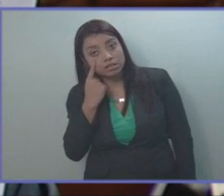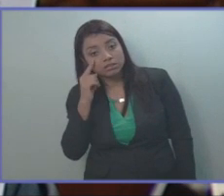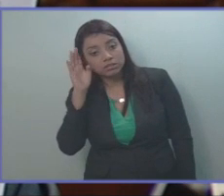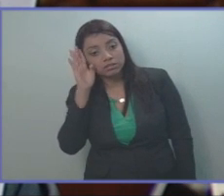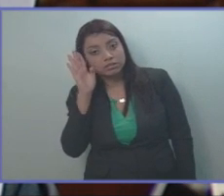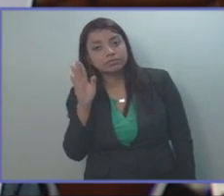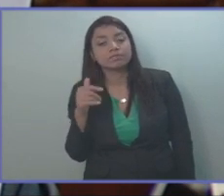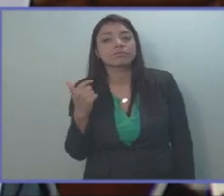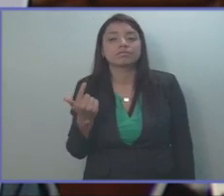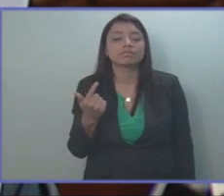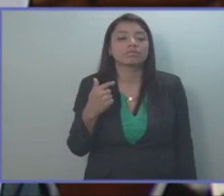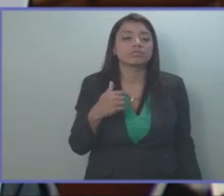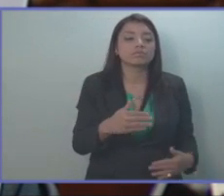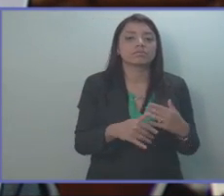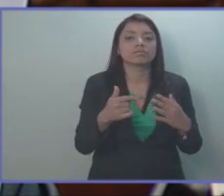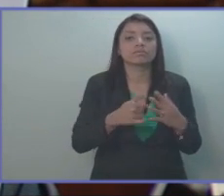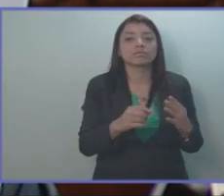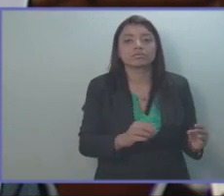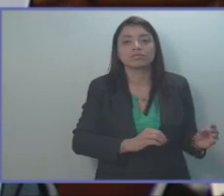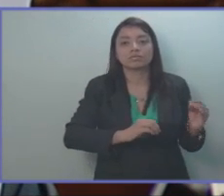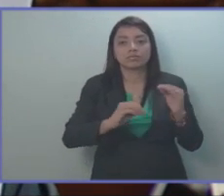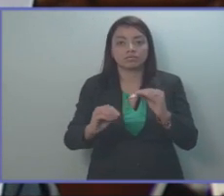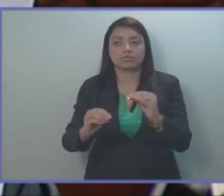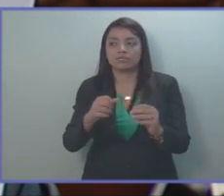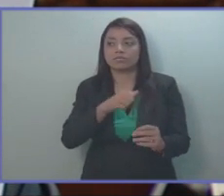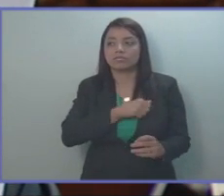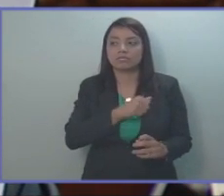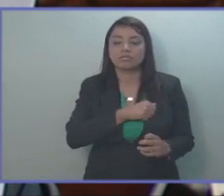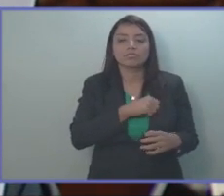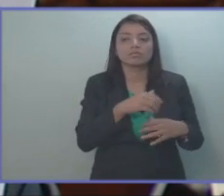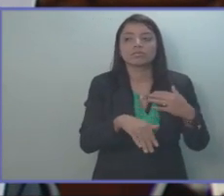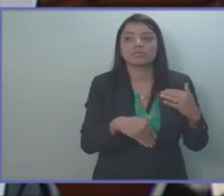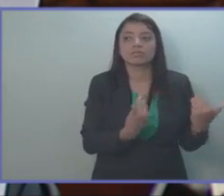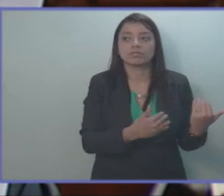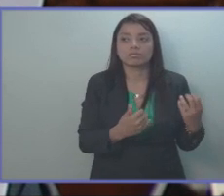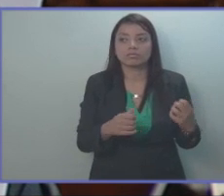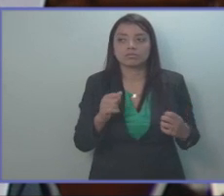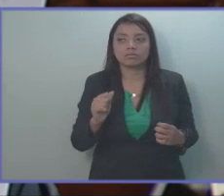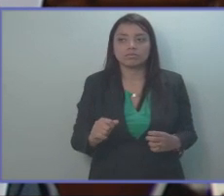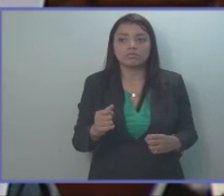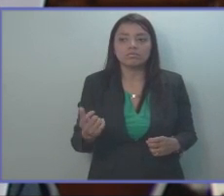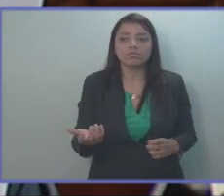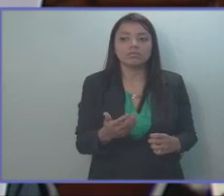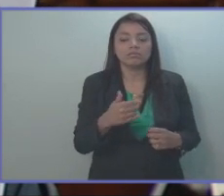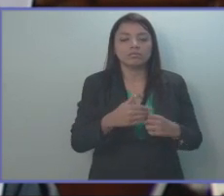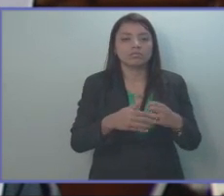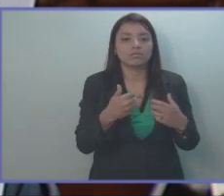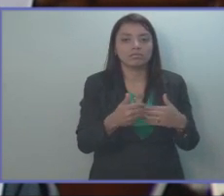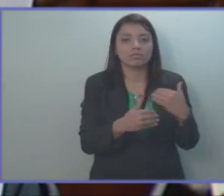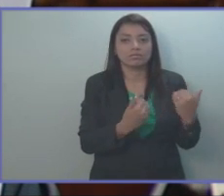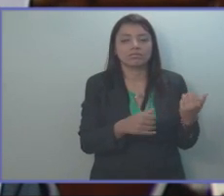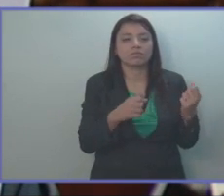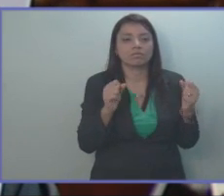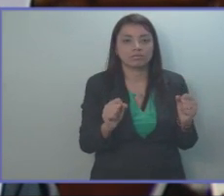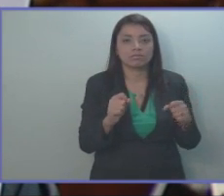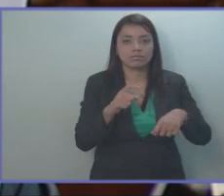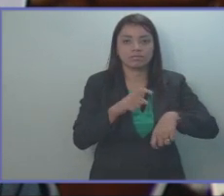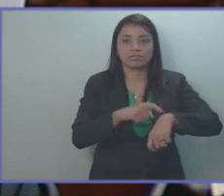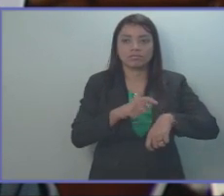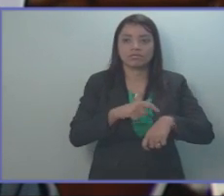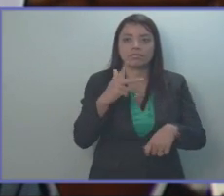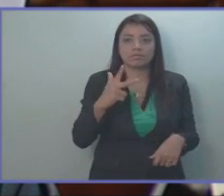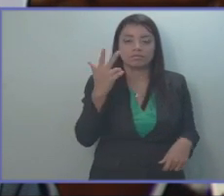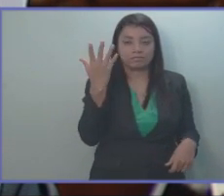de ejecución de la pena competente y a las demás instancias correspondientes, en un plazo de 3